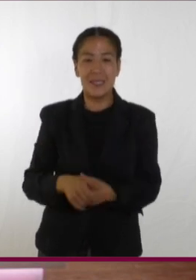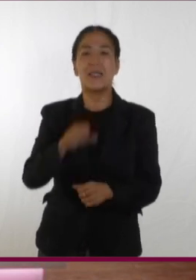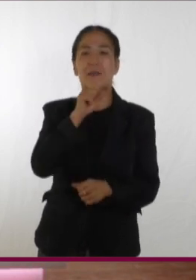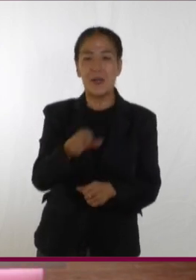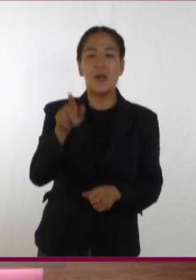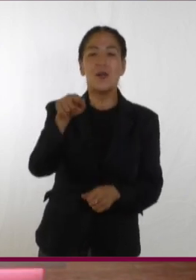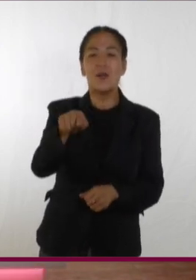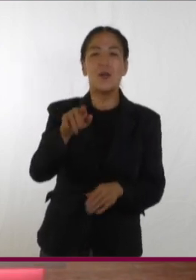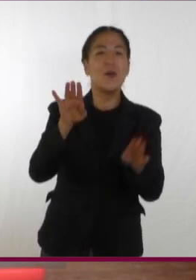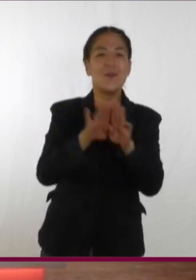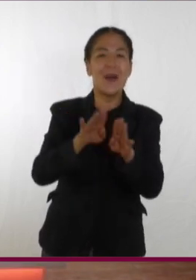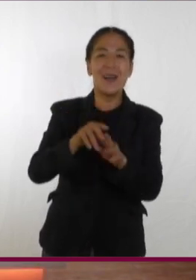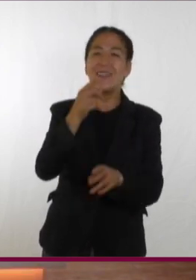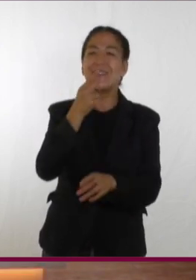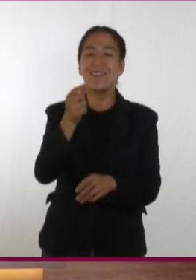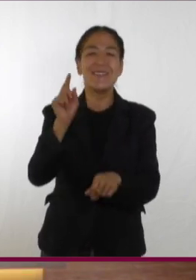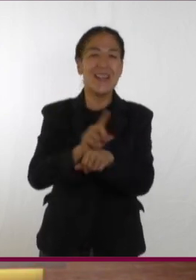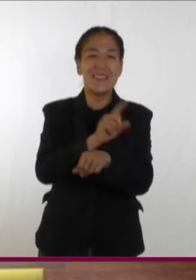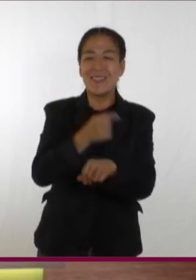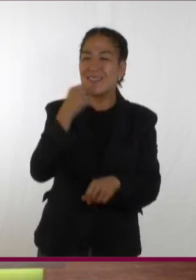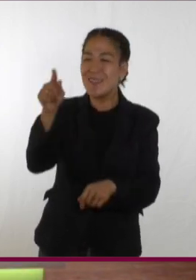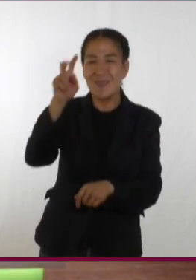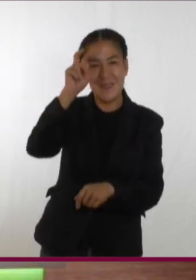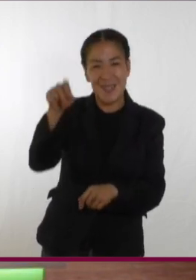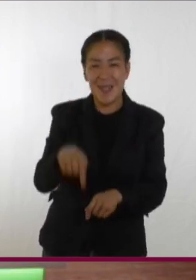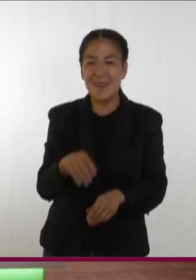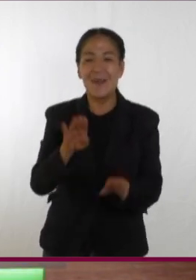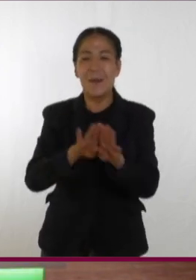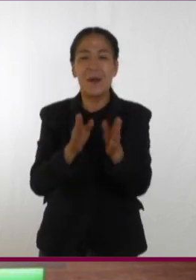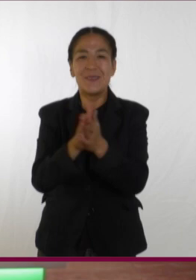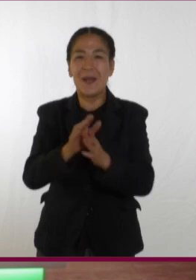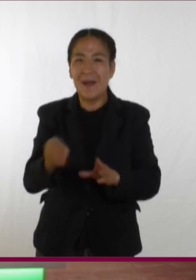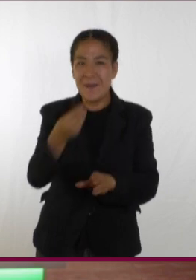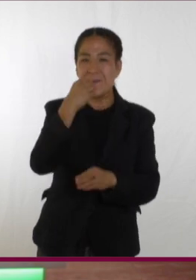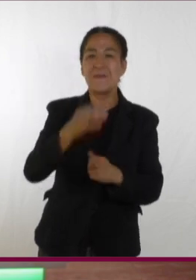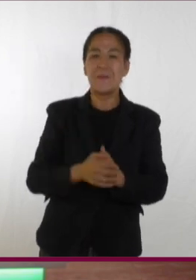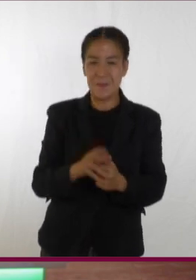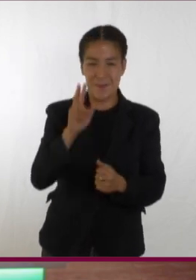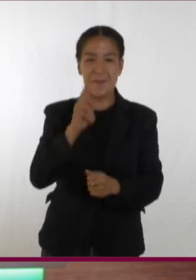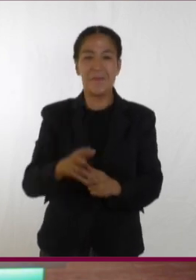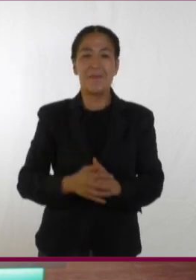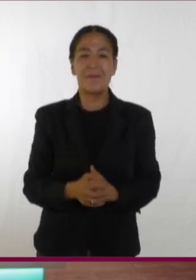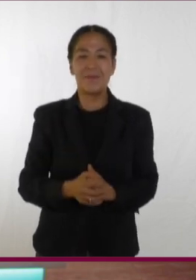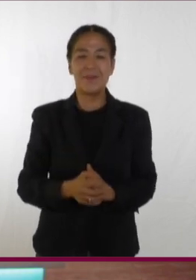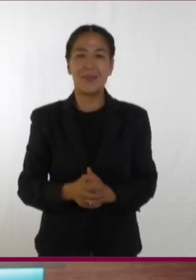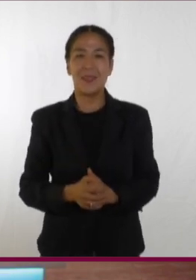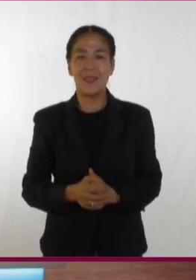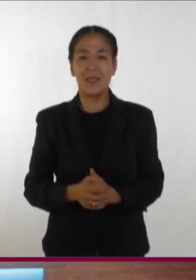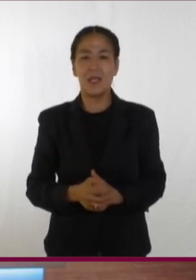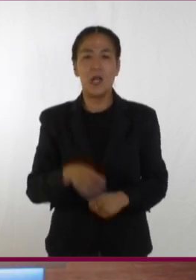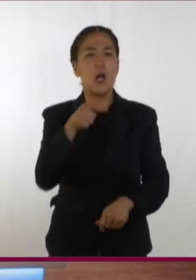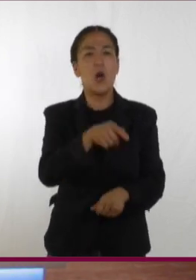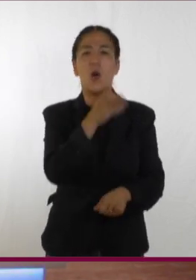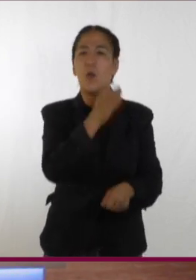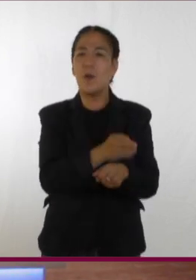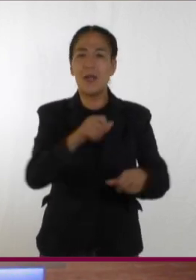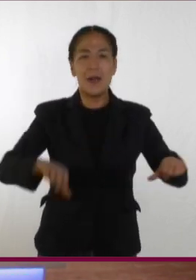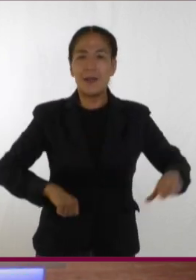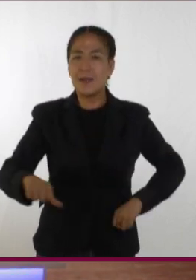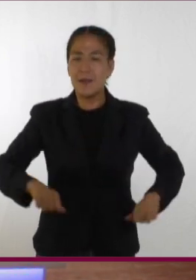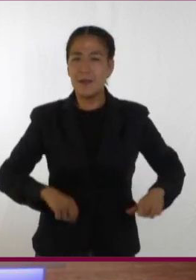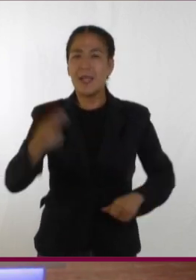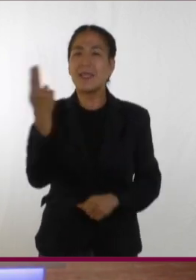comprobar cómo es posible esto y de paso vamos a cumplir ese sueño tuyo de la infancia, ¿va? ¡Qué rico! ¡Excelente! Pues manos a la obra, ¿eh? A